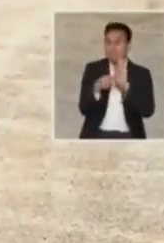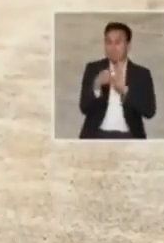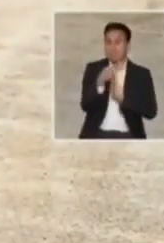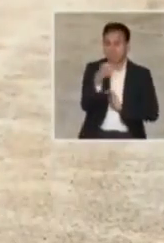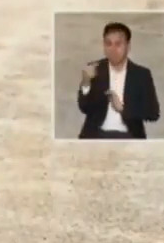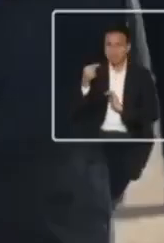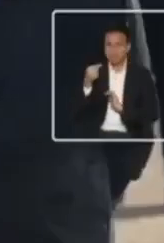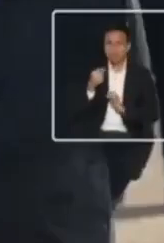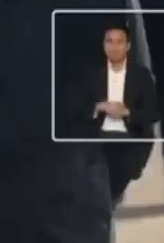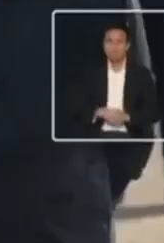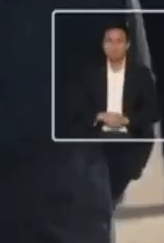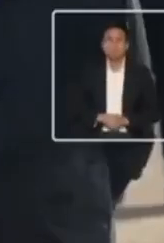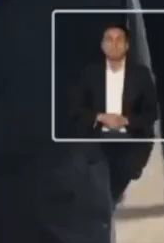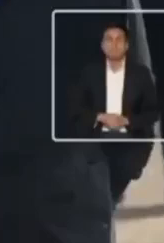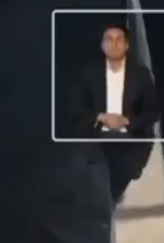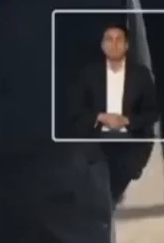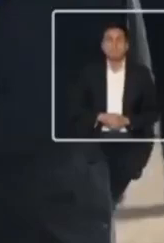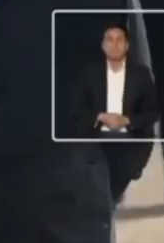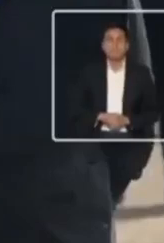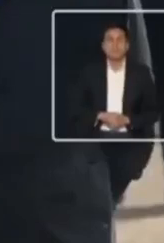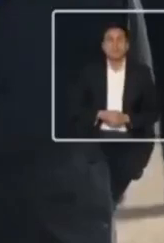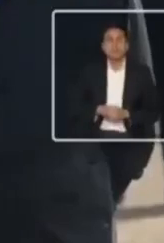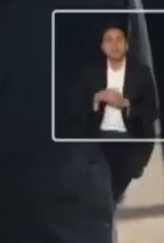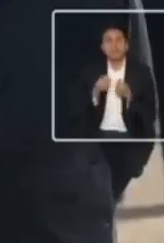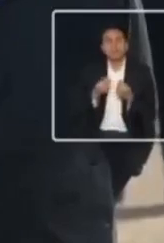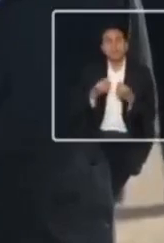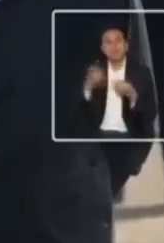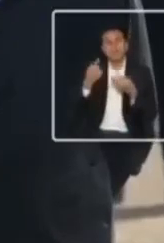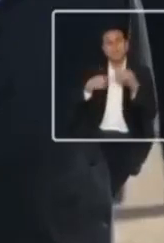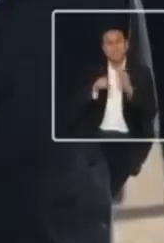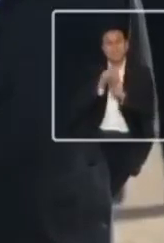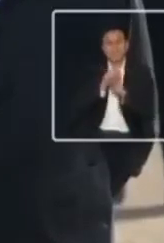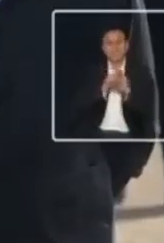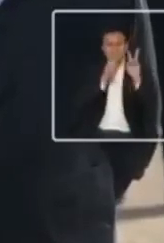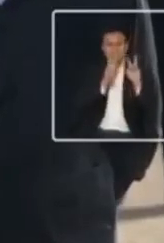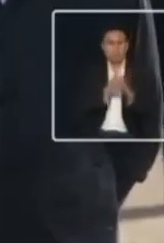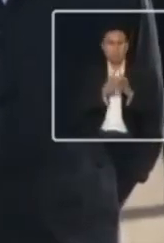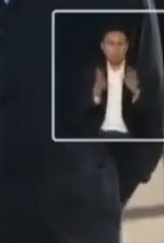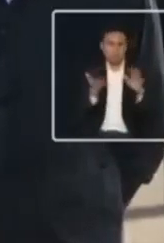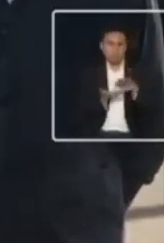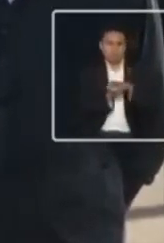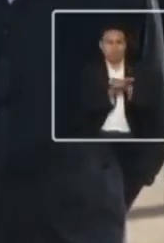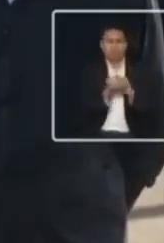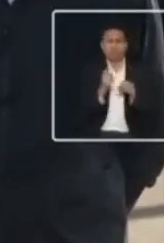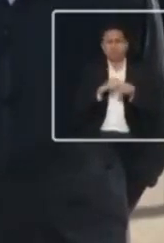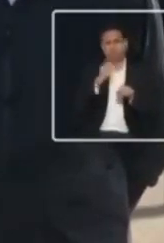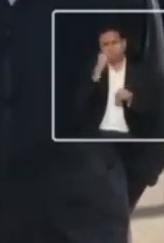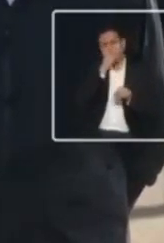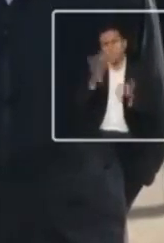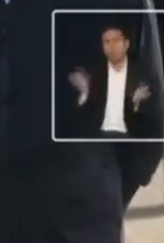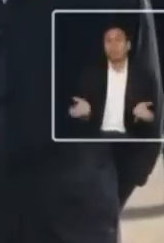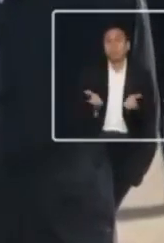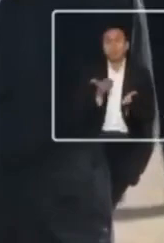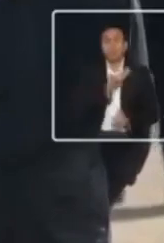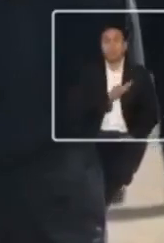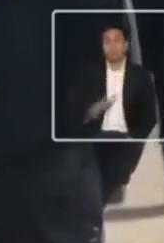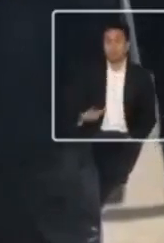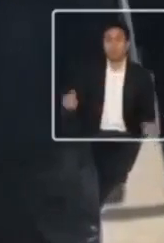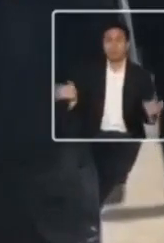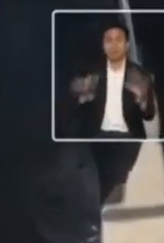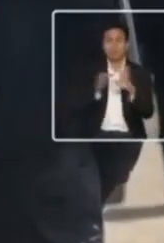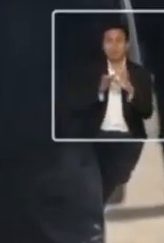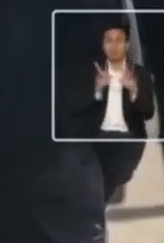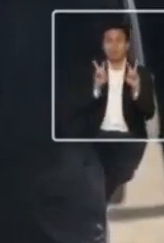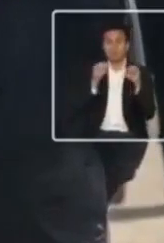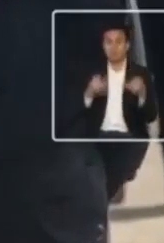semana. Bueno, hay muchas materias de legislación que están en el Parlamento hace tiempo, impulsadas por el gobierno, que tienen que ver con